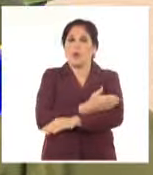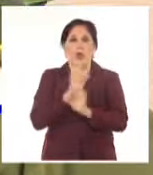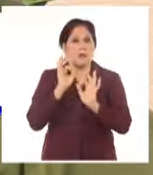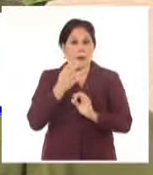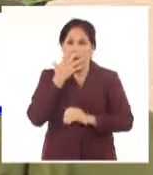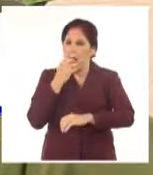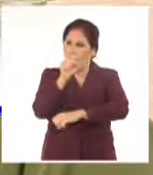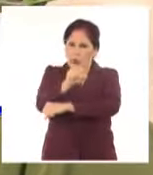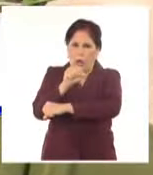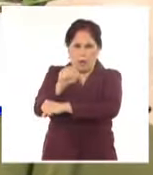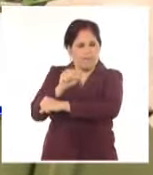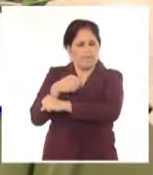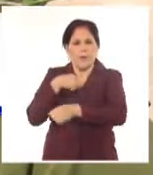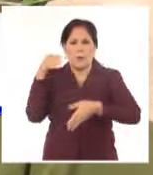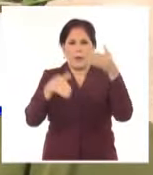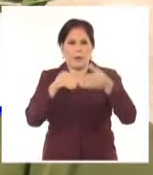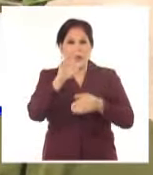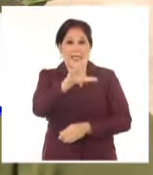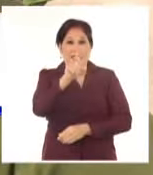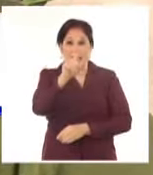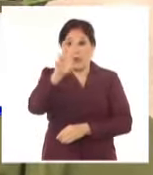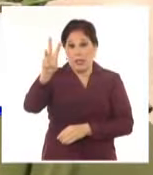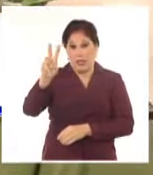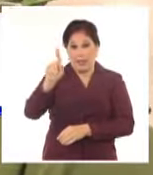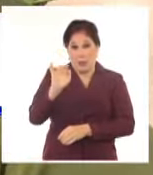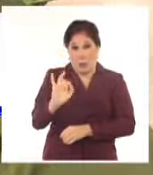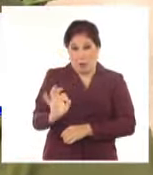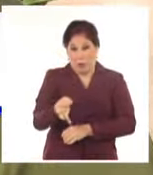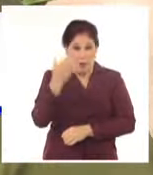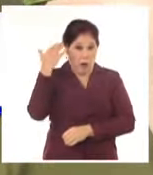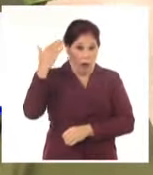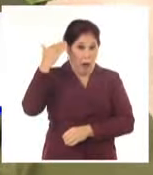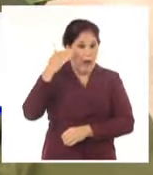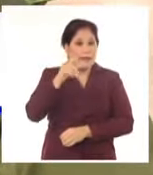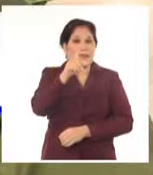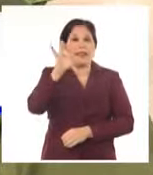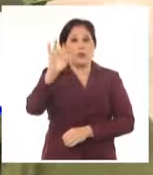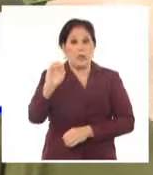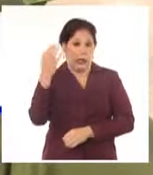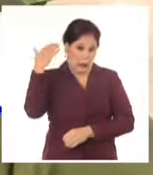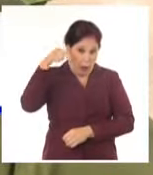artillería que participó en el aniversario 171, porque anteriormente estuve en la 170.